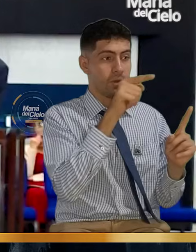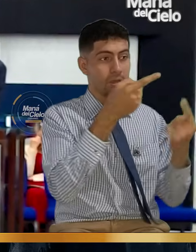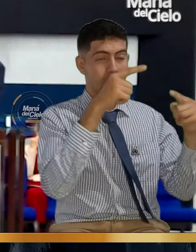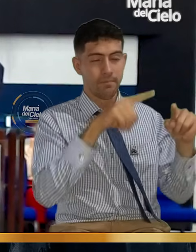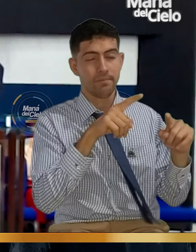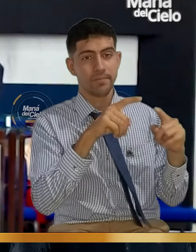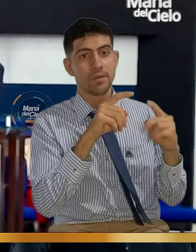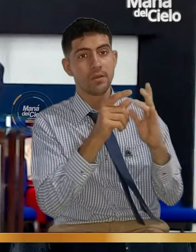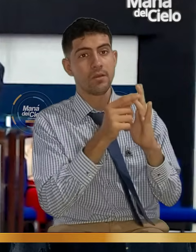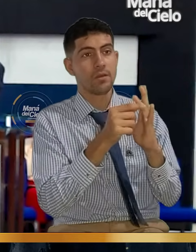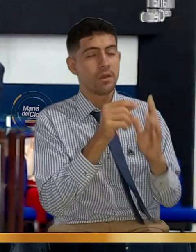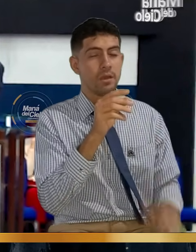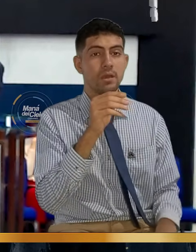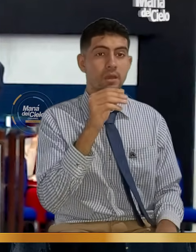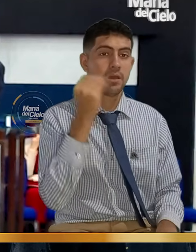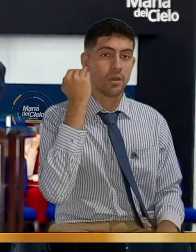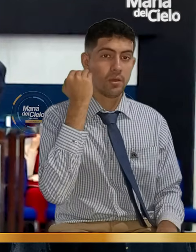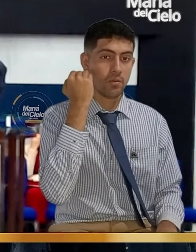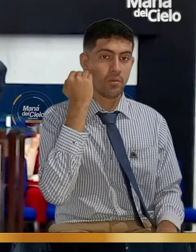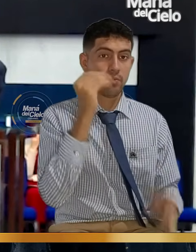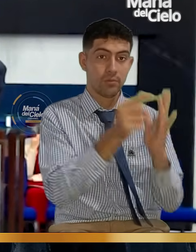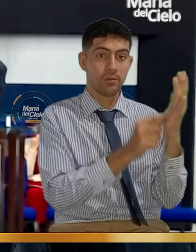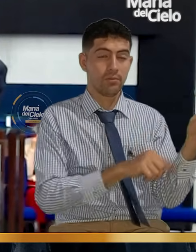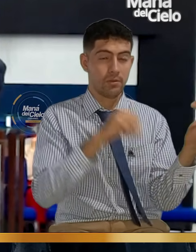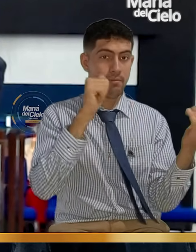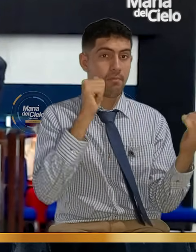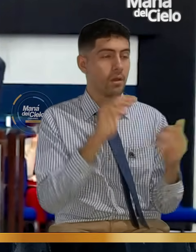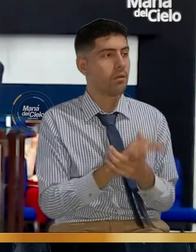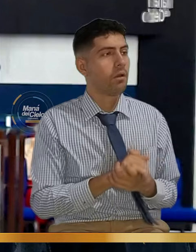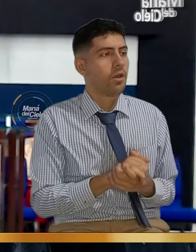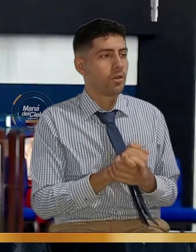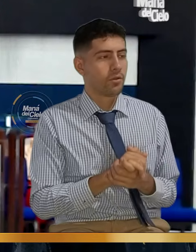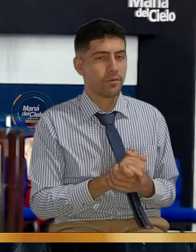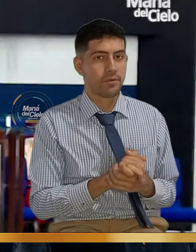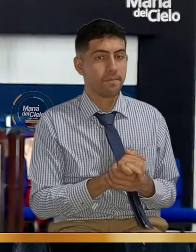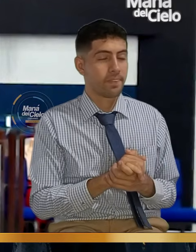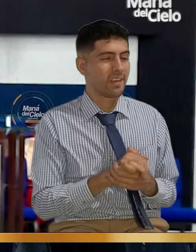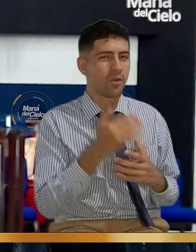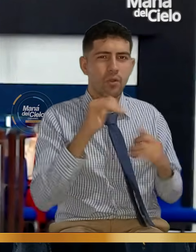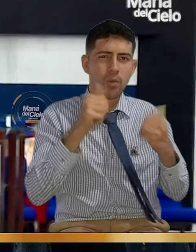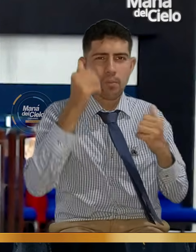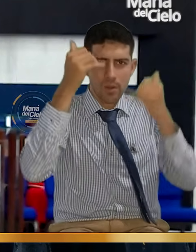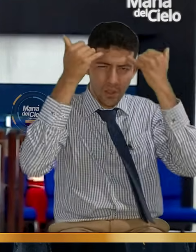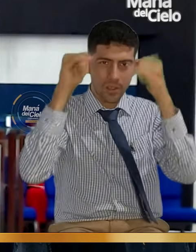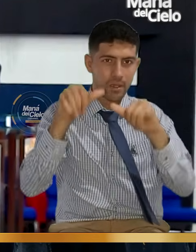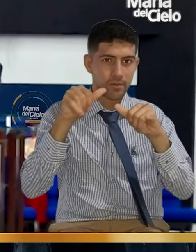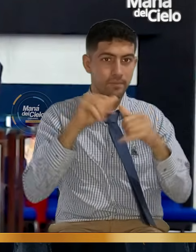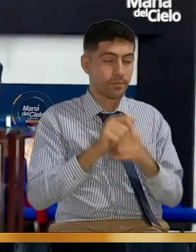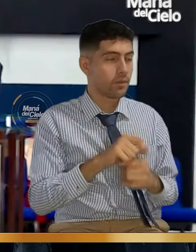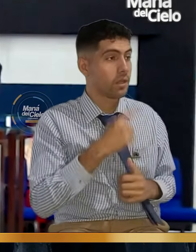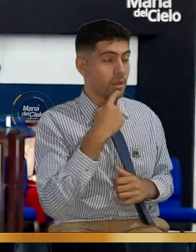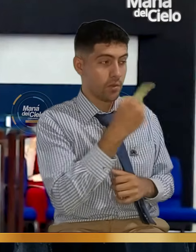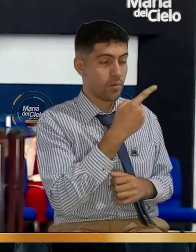Voy terminando para dejar esta historia bíblica. Pero decirles, hermanos, que Jacob amaba